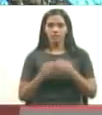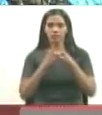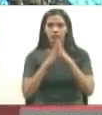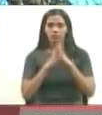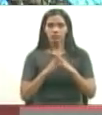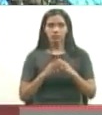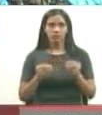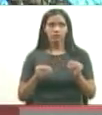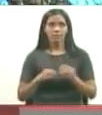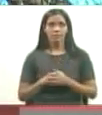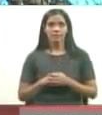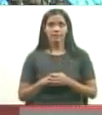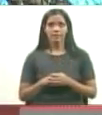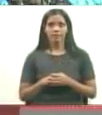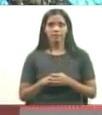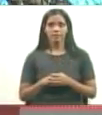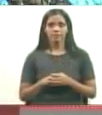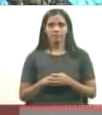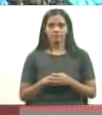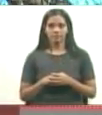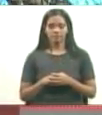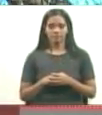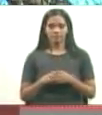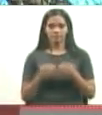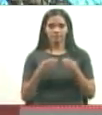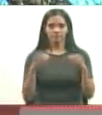todos los sectores de la oposición,